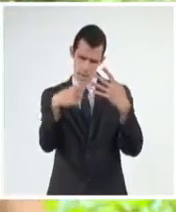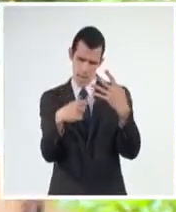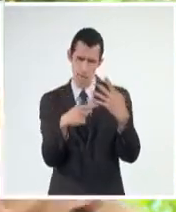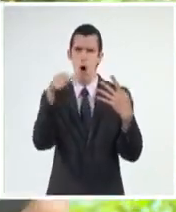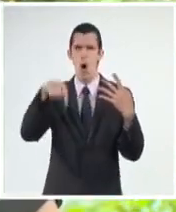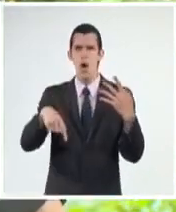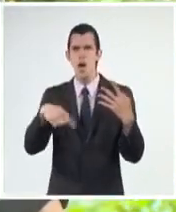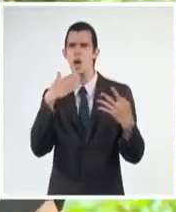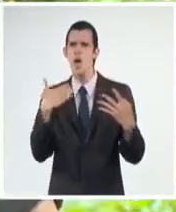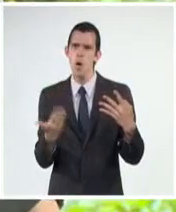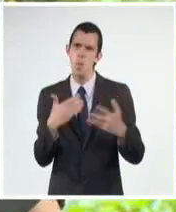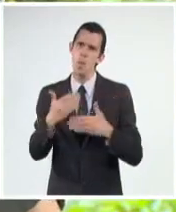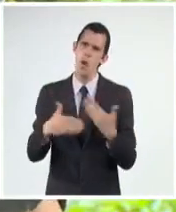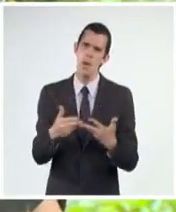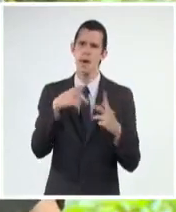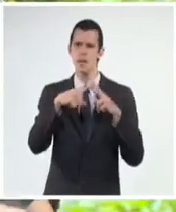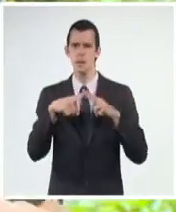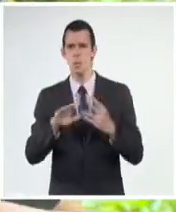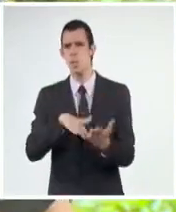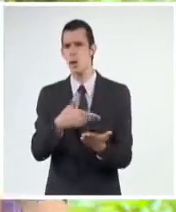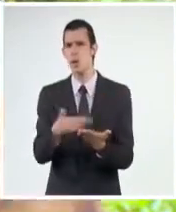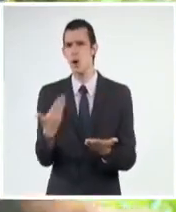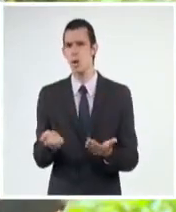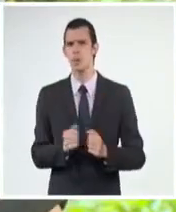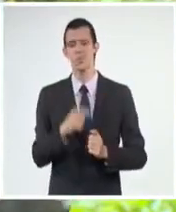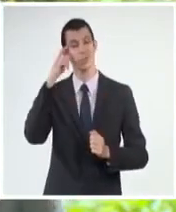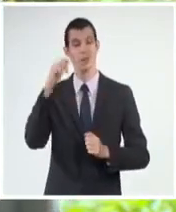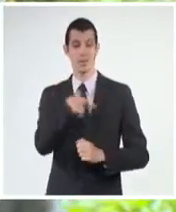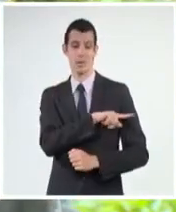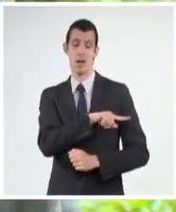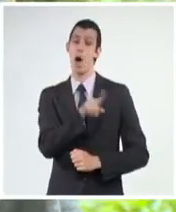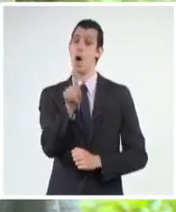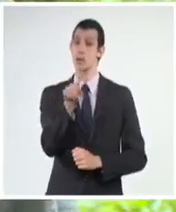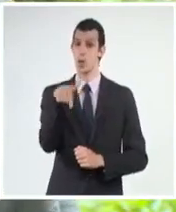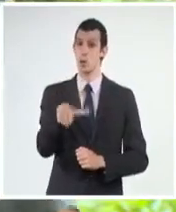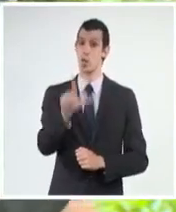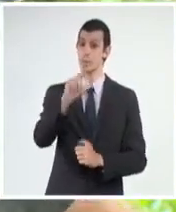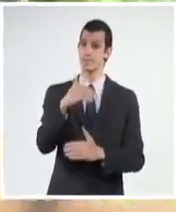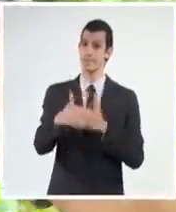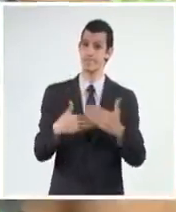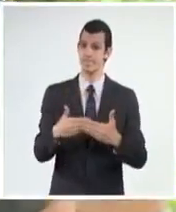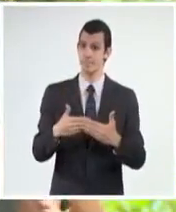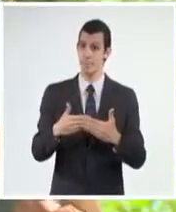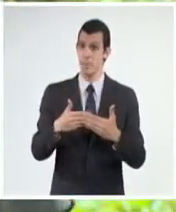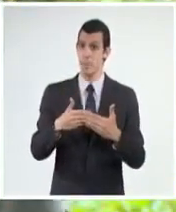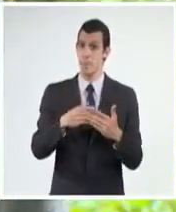No solo a raíz de los sucesos de los 11 de julio, sino los desafíos que